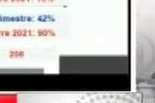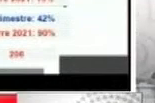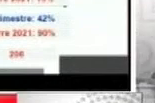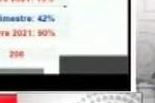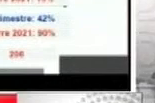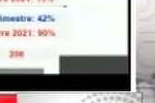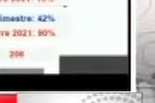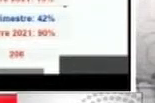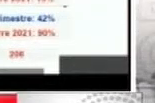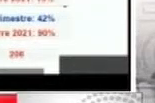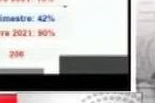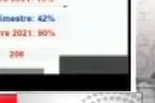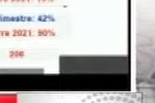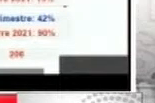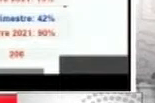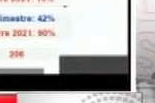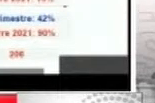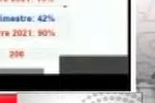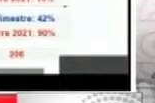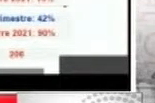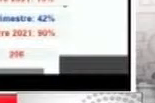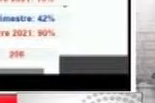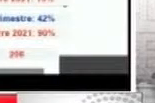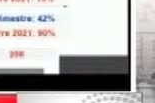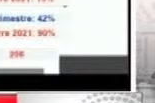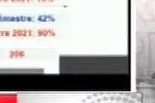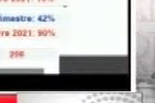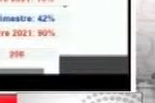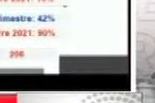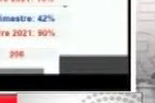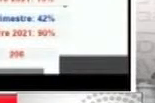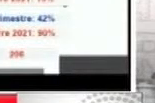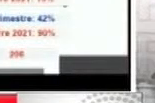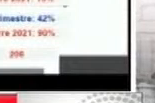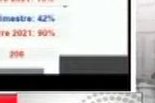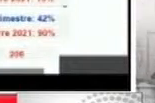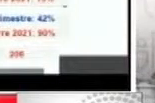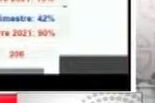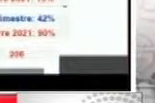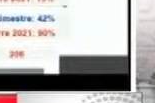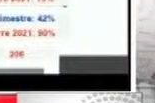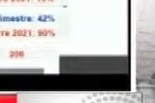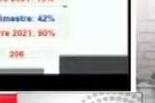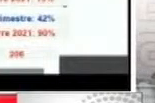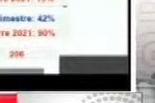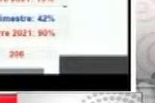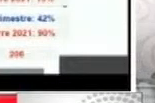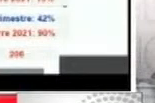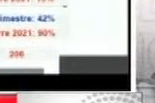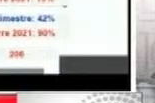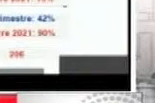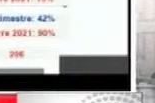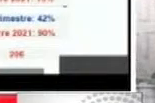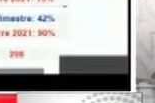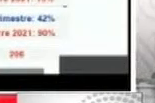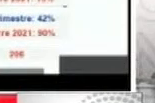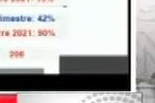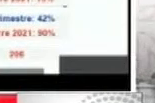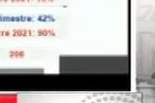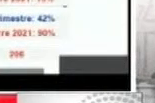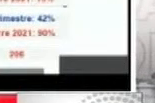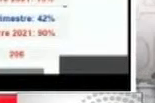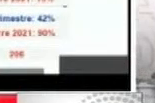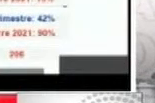atendidos por problemas en salud mental, ¿no? Donde se hablaba de un objetivo de 42%, tenemos que subir en este